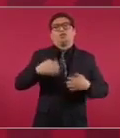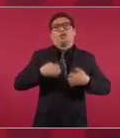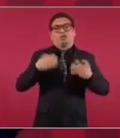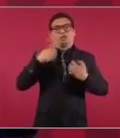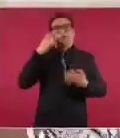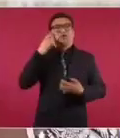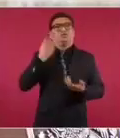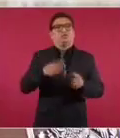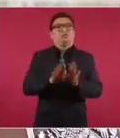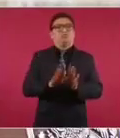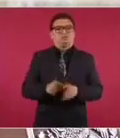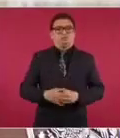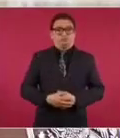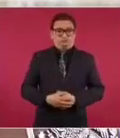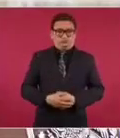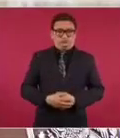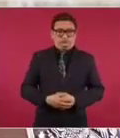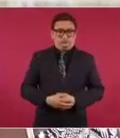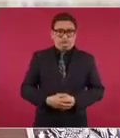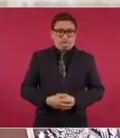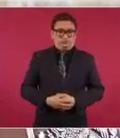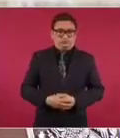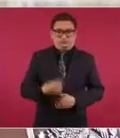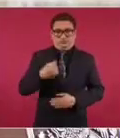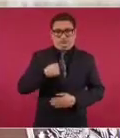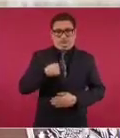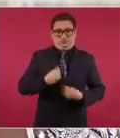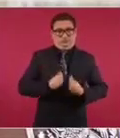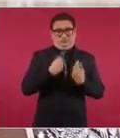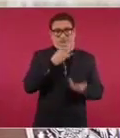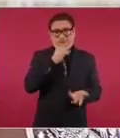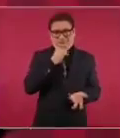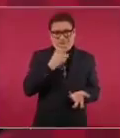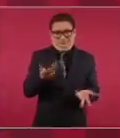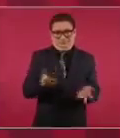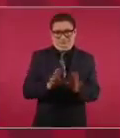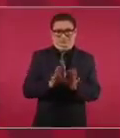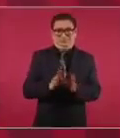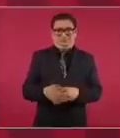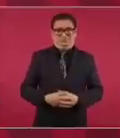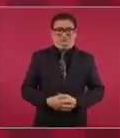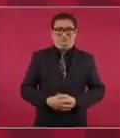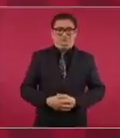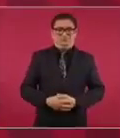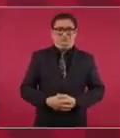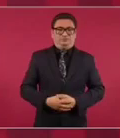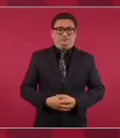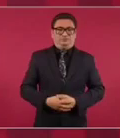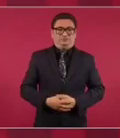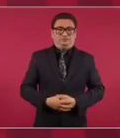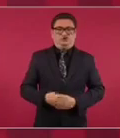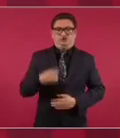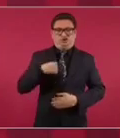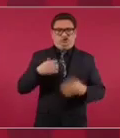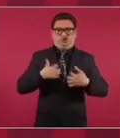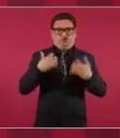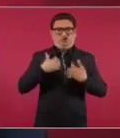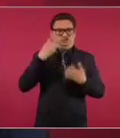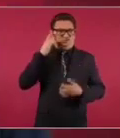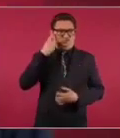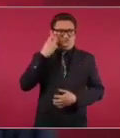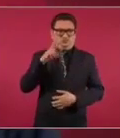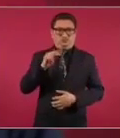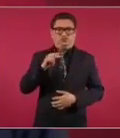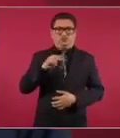liga. No, pues no podría vivir. O sea, no me enojo y mucho